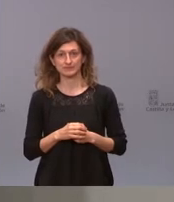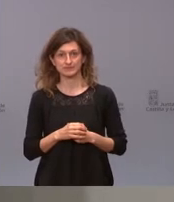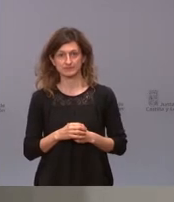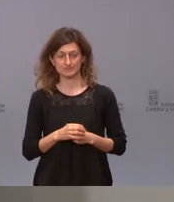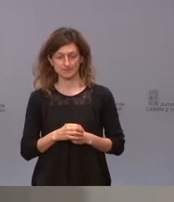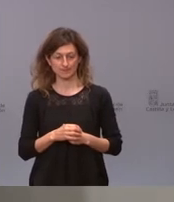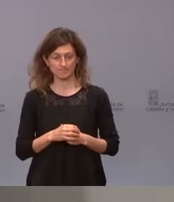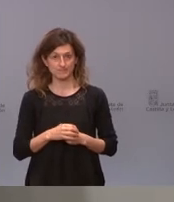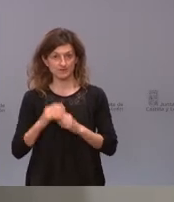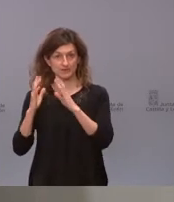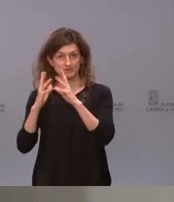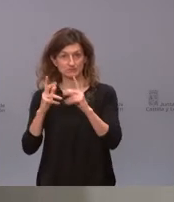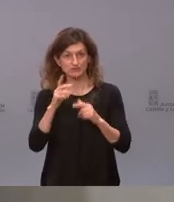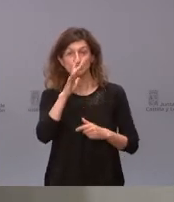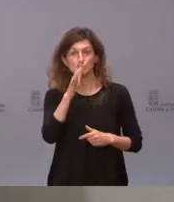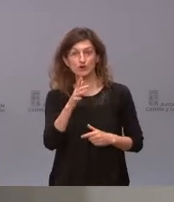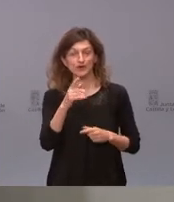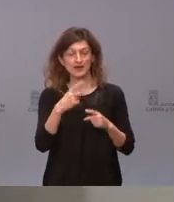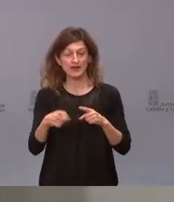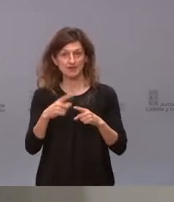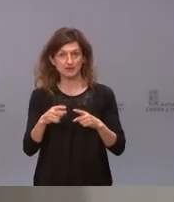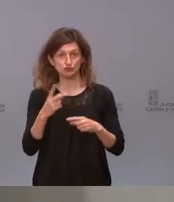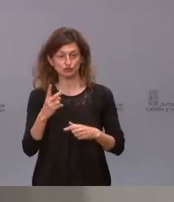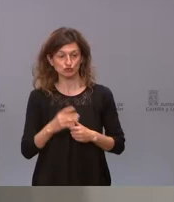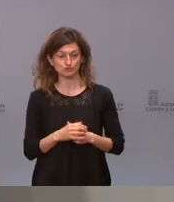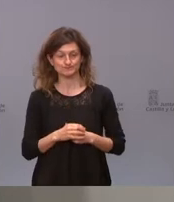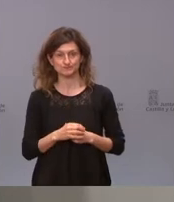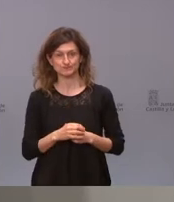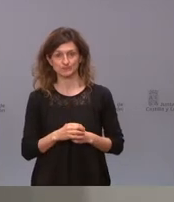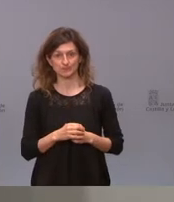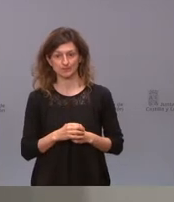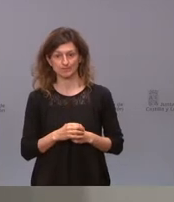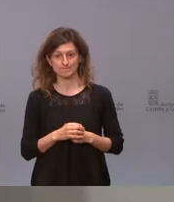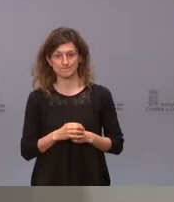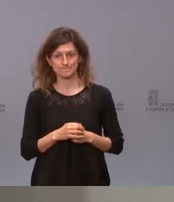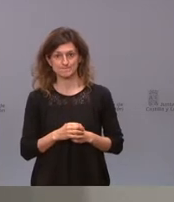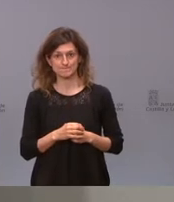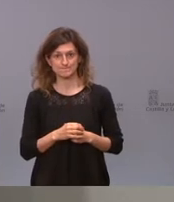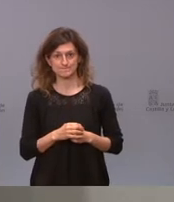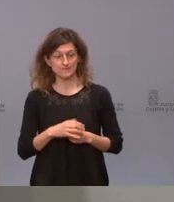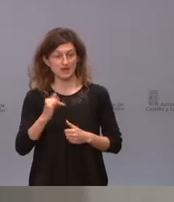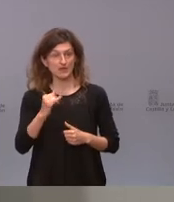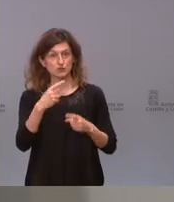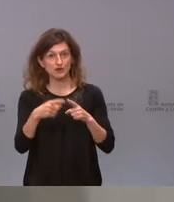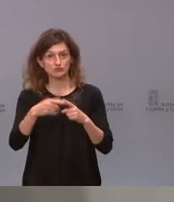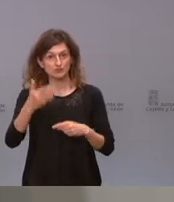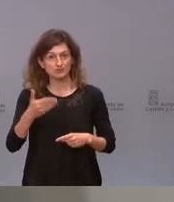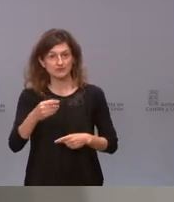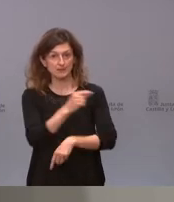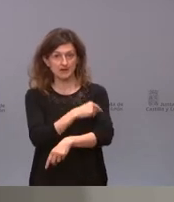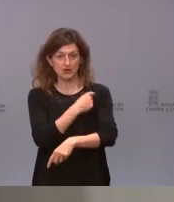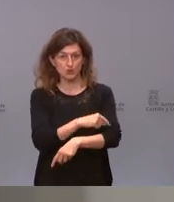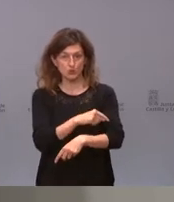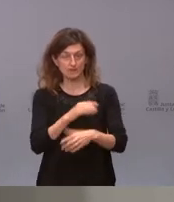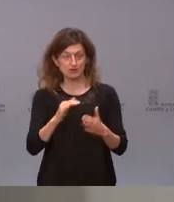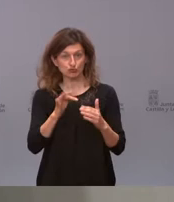incidencia pues porque son los dos elementos porque como he dicho antes hay un momento de cruce claro estamos vacunando pero no